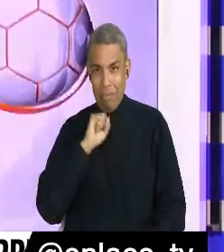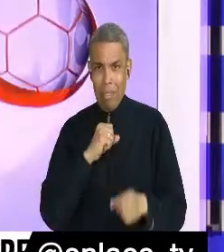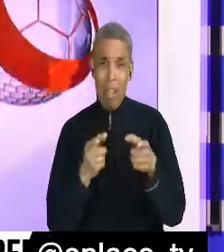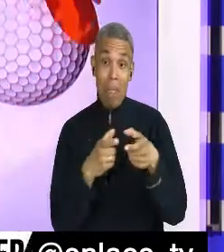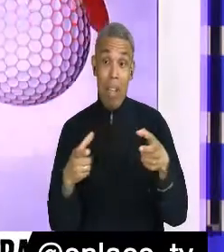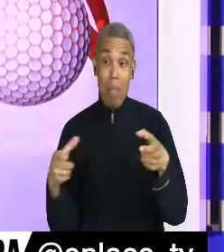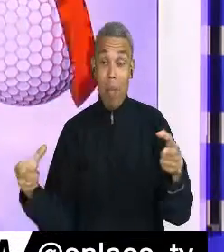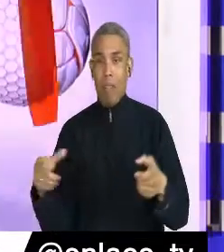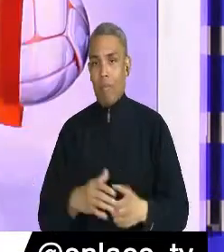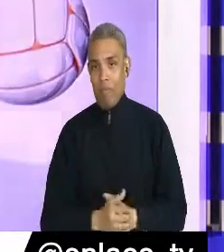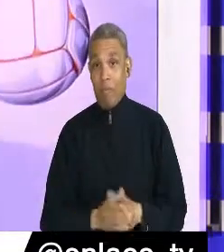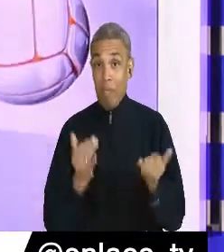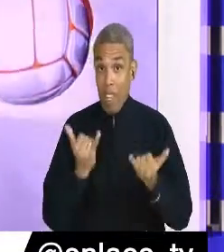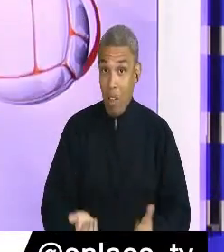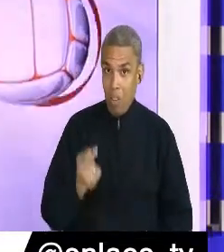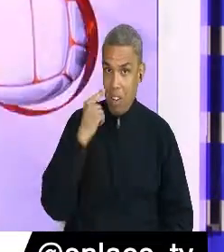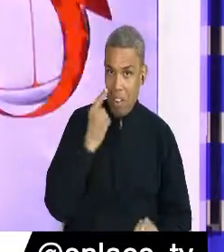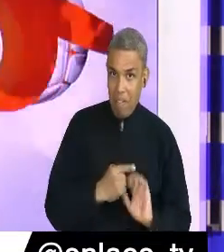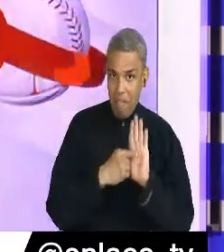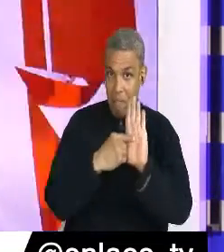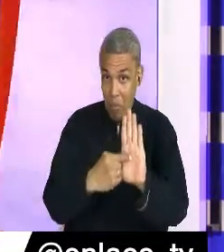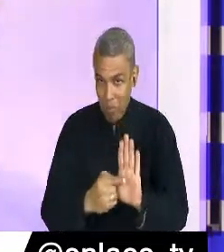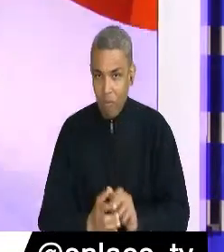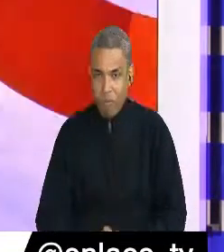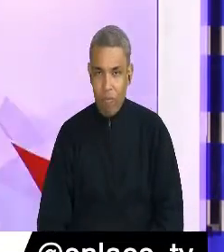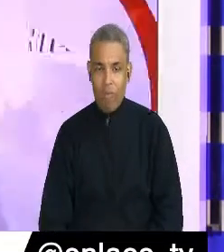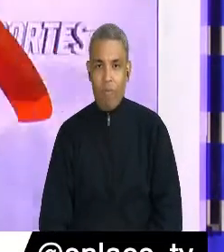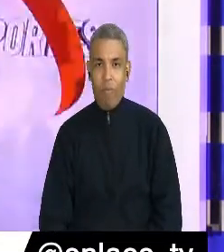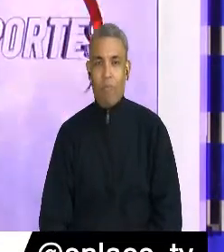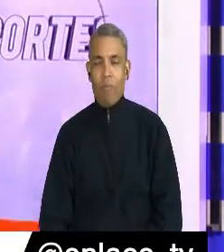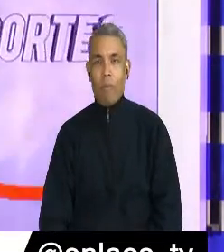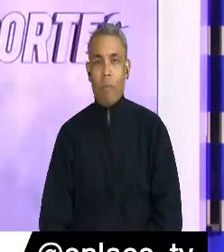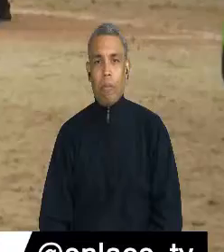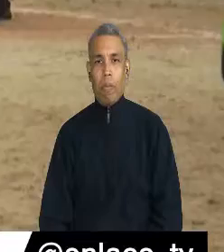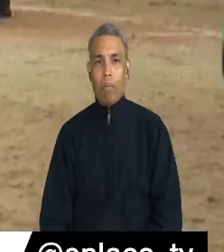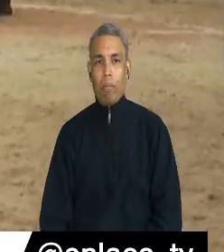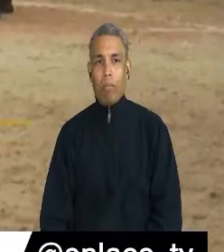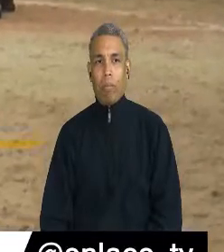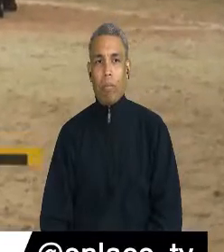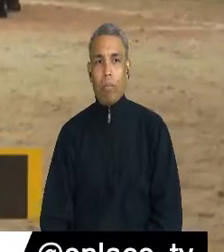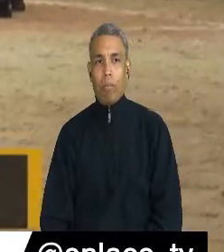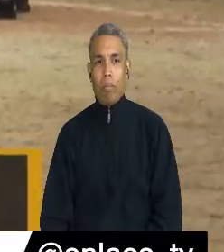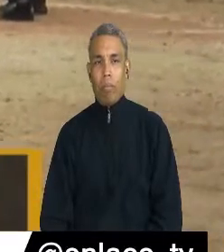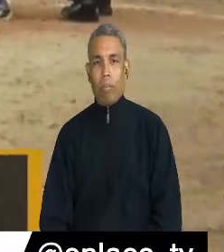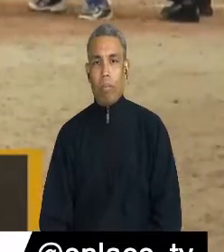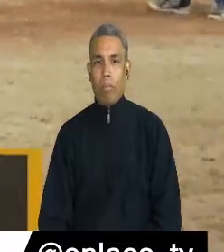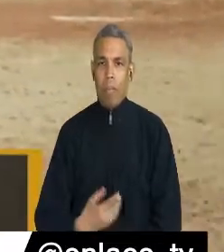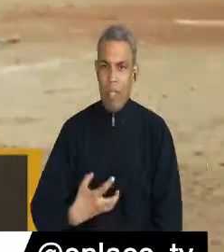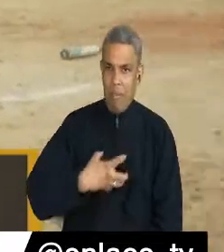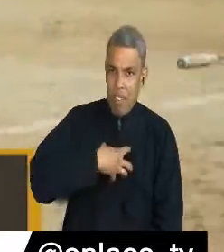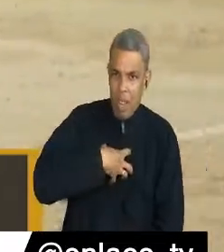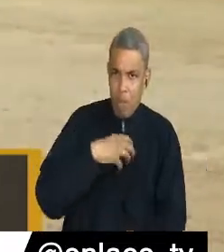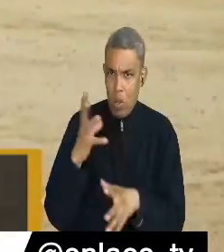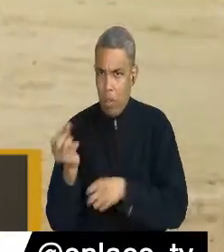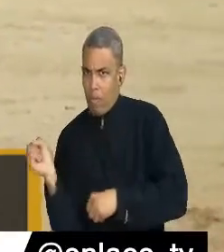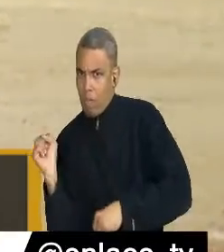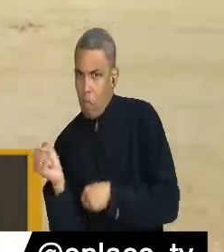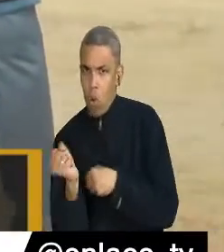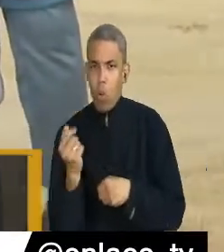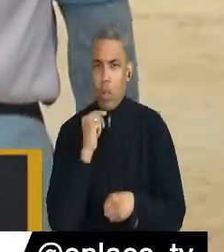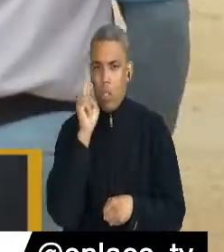estadio de sóftbol a continuación el alto nivel que se ven en este escenario con éxito se juega en la ciudad del campeonato nacional de